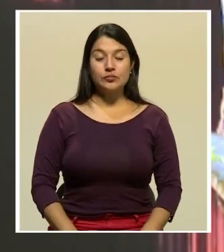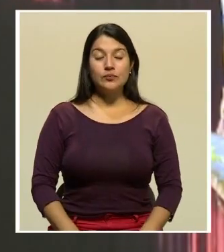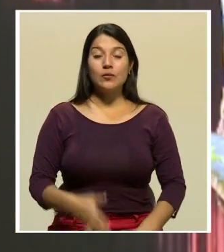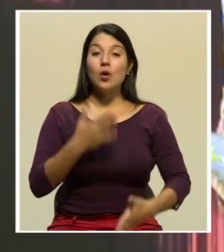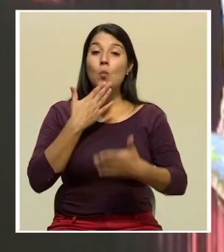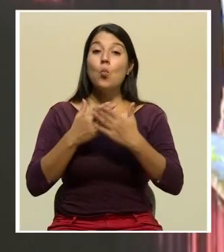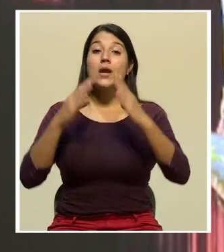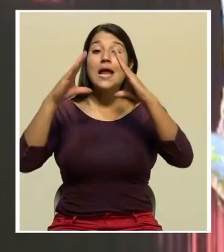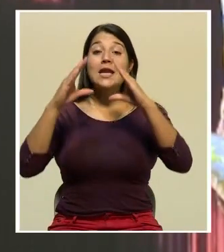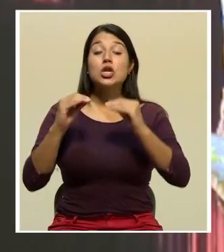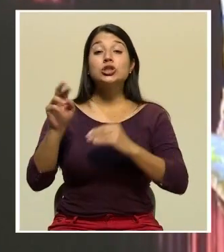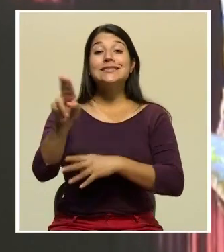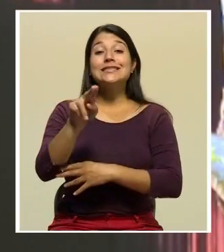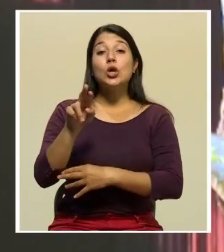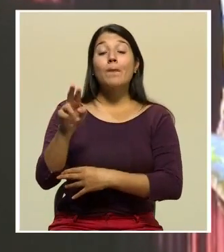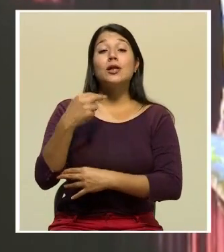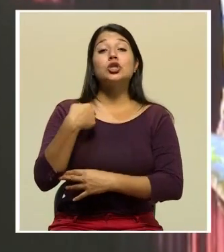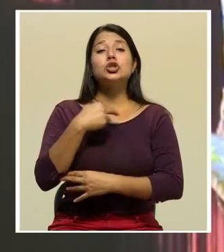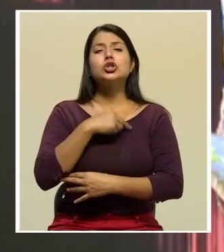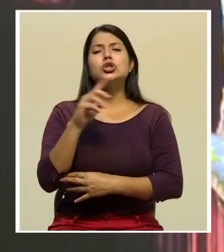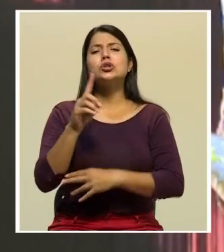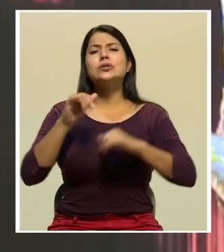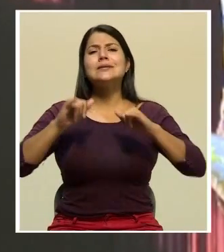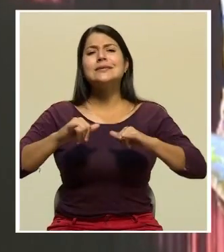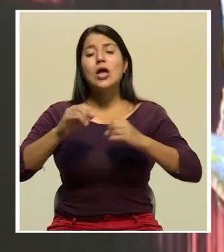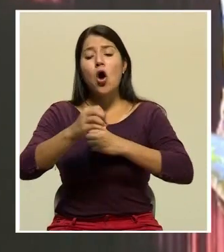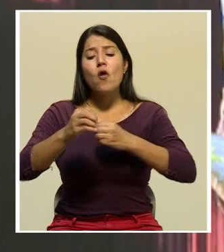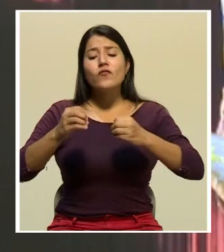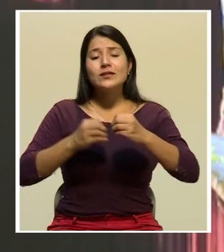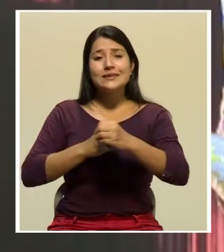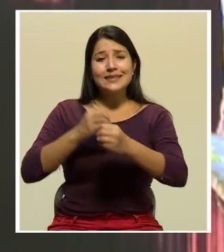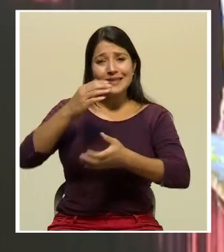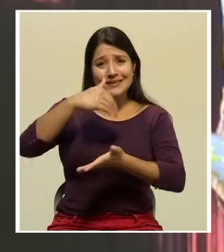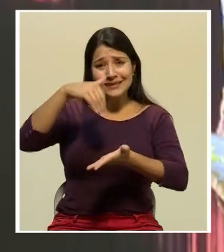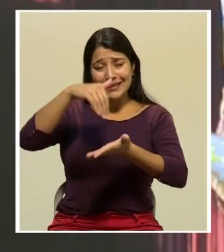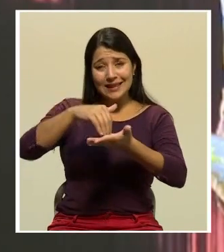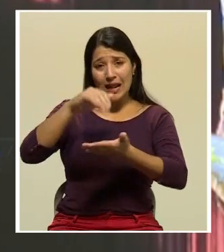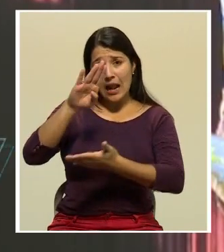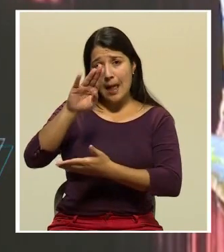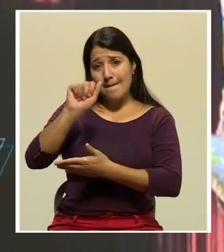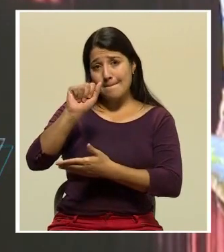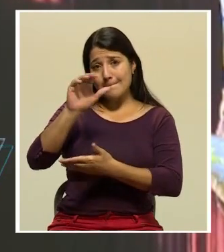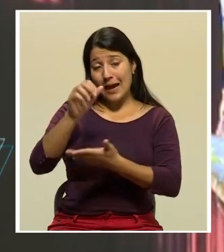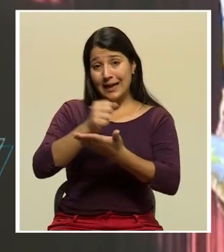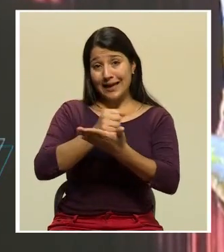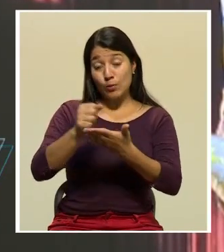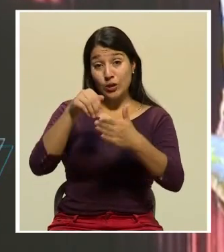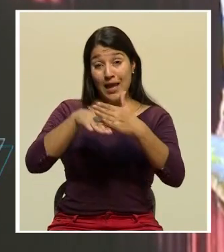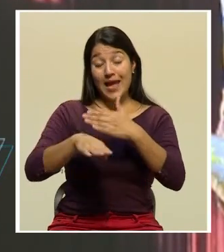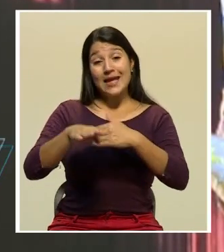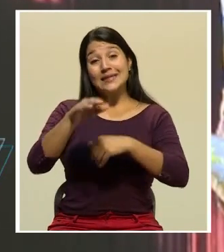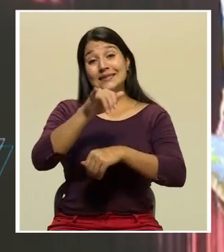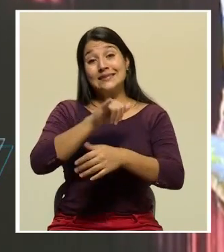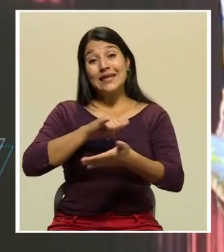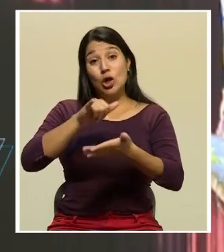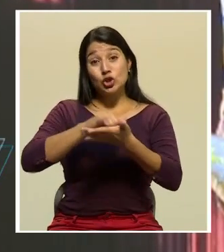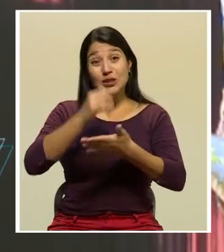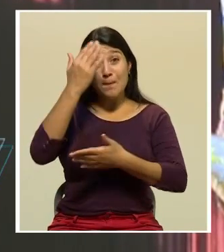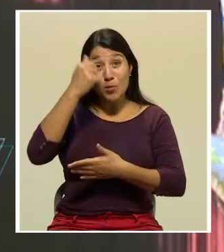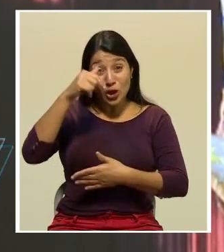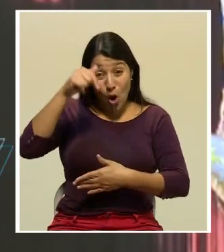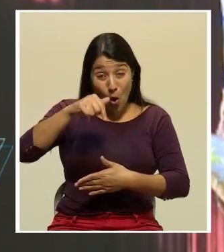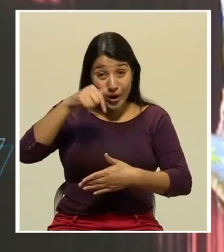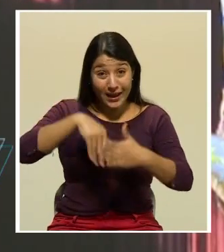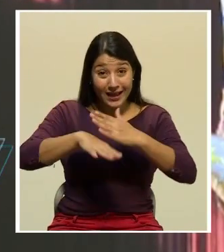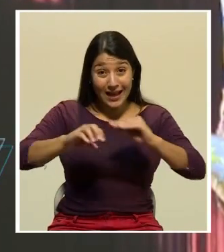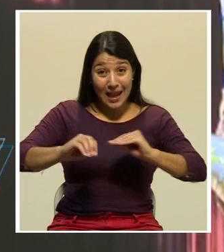Buenas noches, compañeros. Nos encontramos en las oficinas centrales del BAC Credomatic en San José, porque esta mañana la entidad financiera anunció el